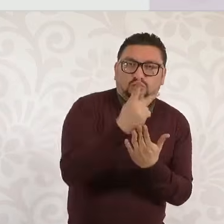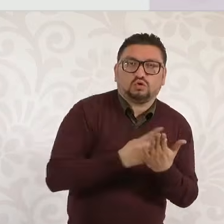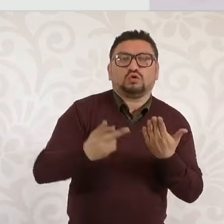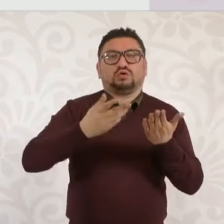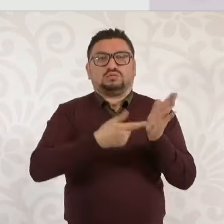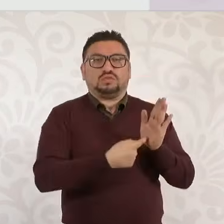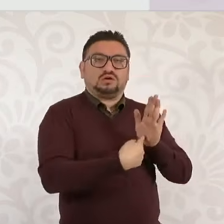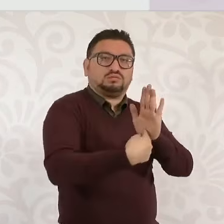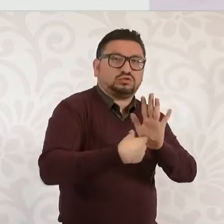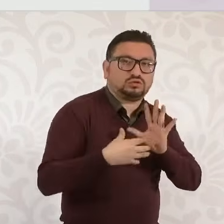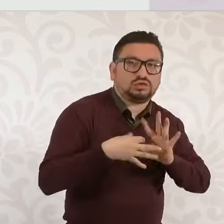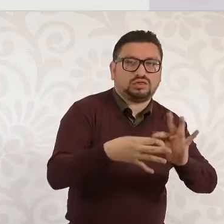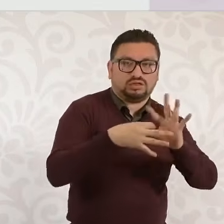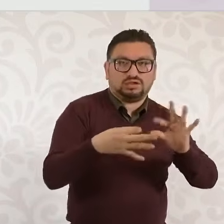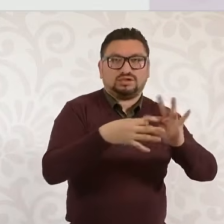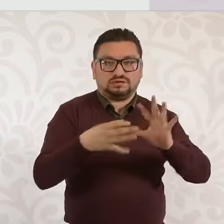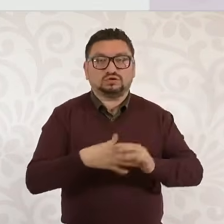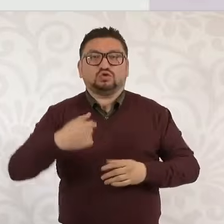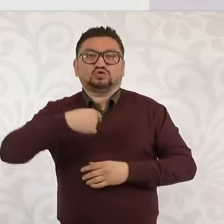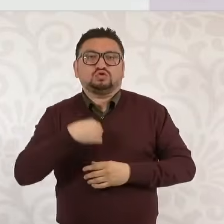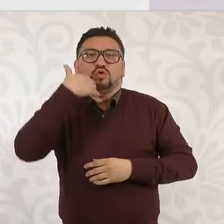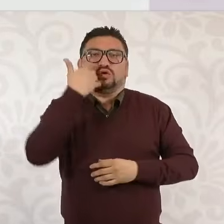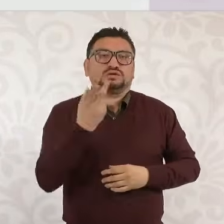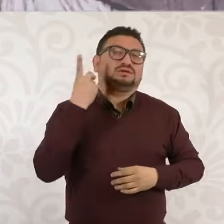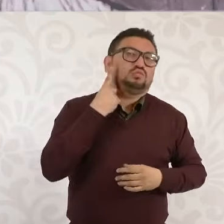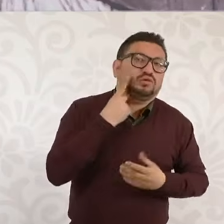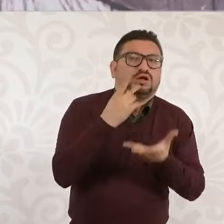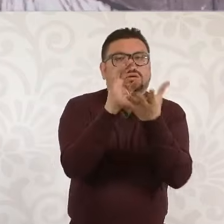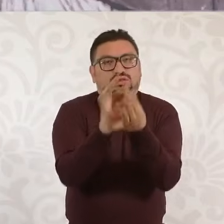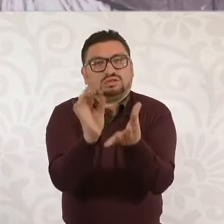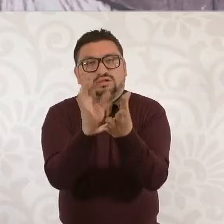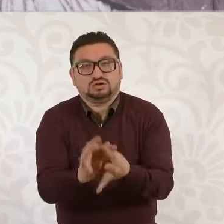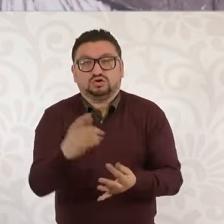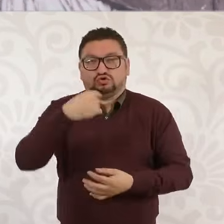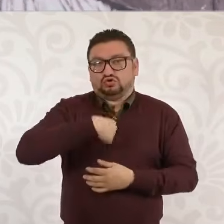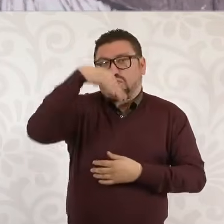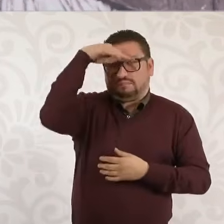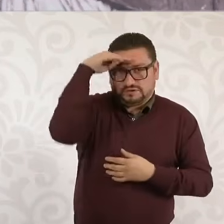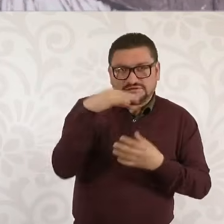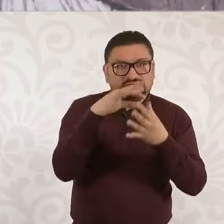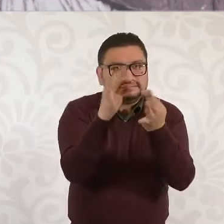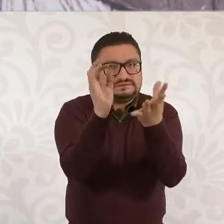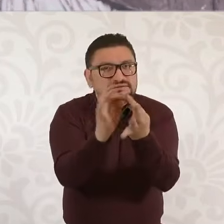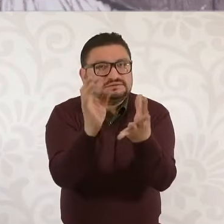nación es este. Mi programa para ser diputado es este. Mi pensamiento es este.